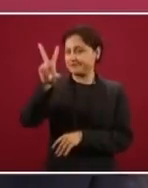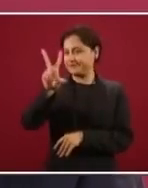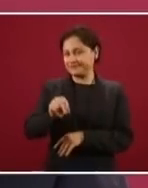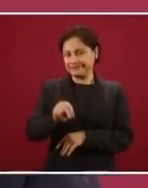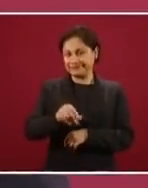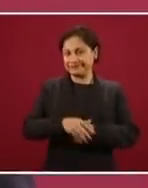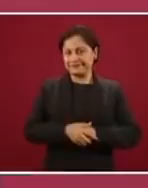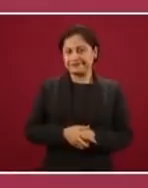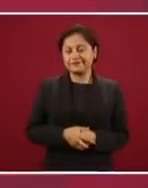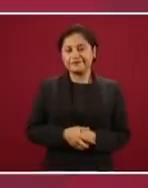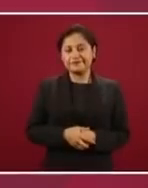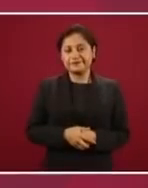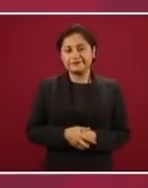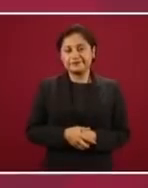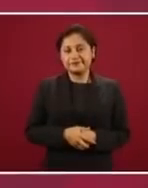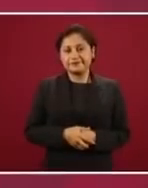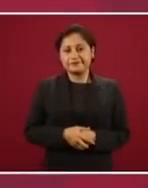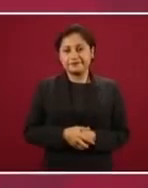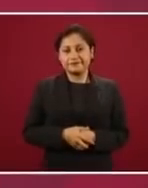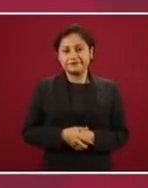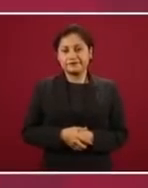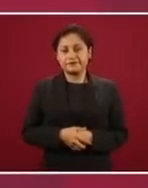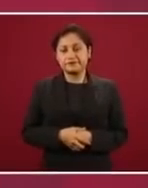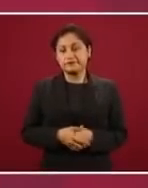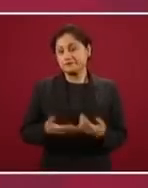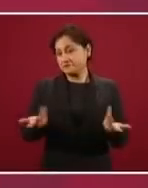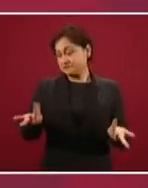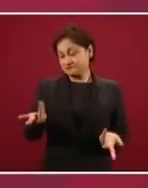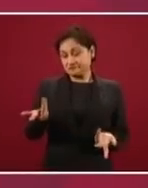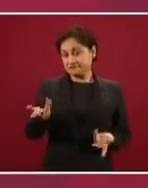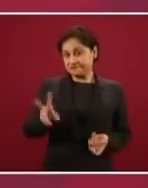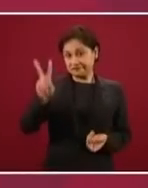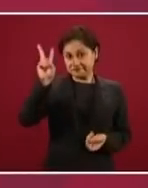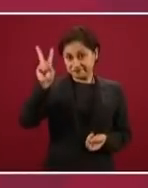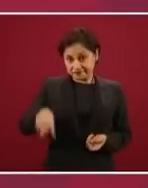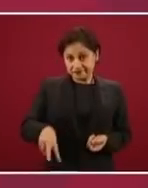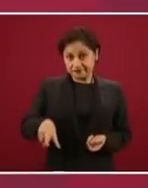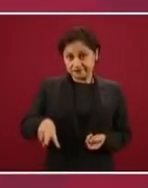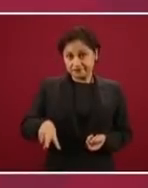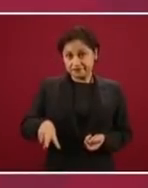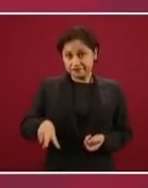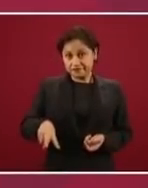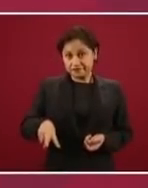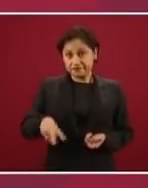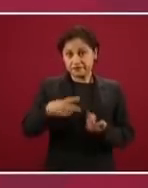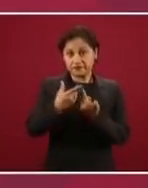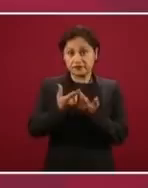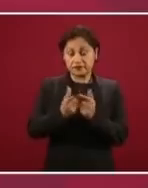y este y la verdad la verdad es que los conservadores